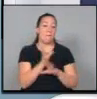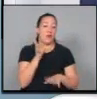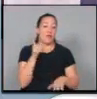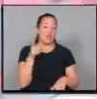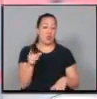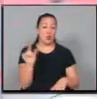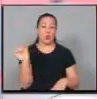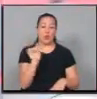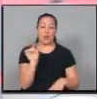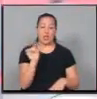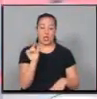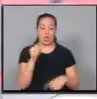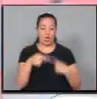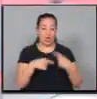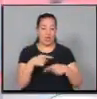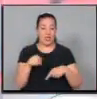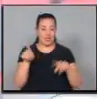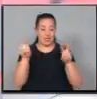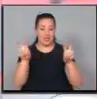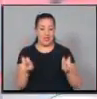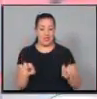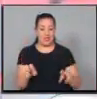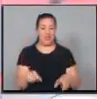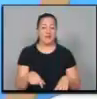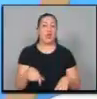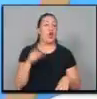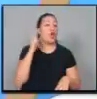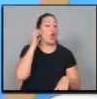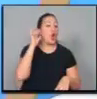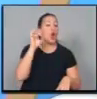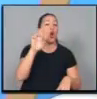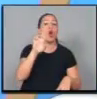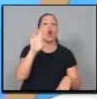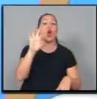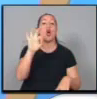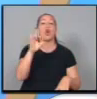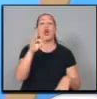Bueno, un ratito seguimos con esa cuestión. Gorodish. Y ahí no sé.